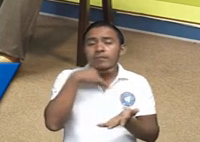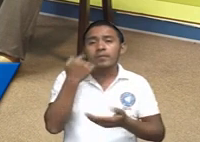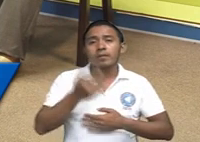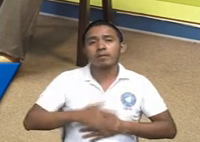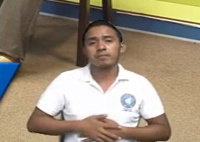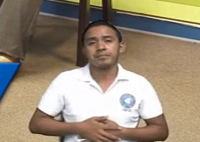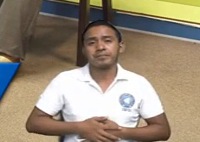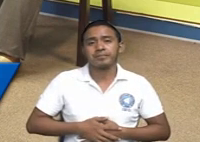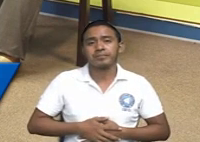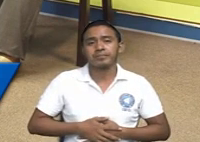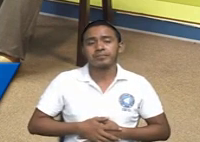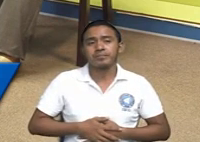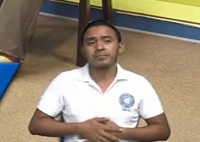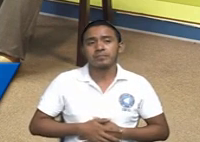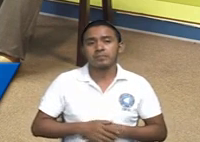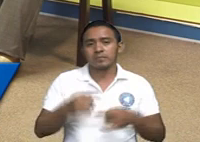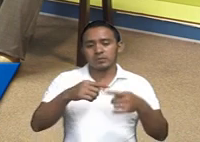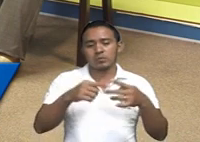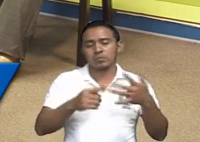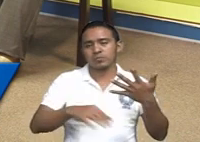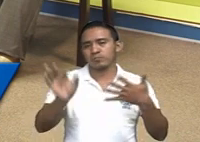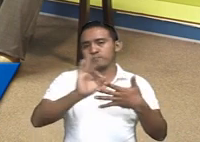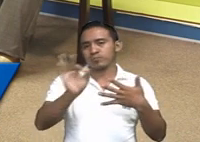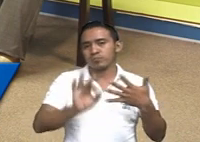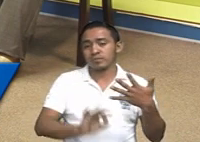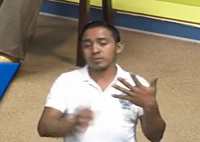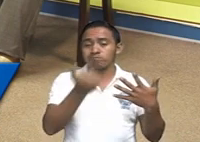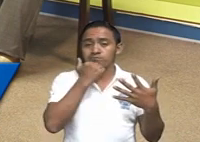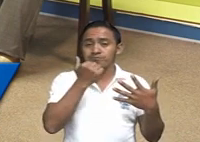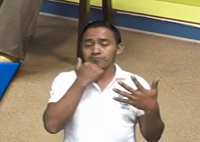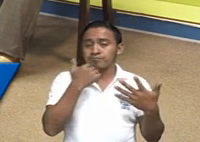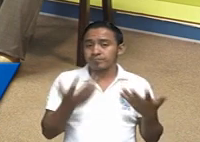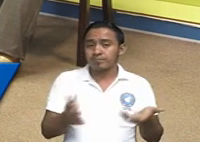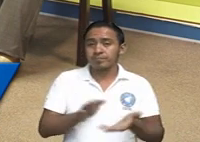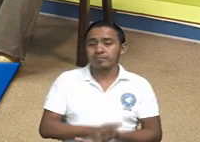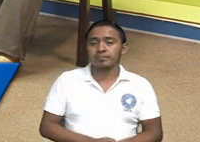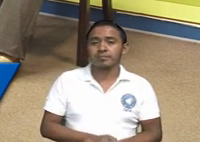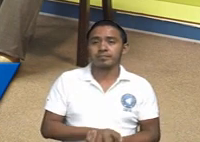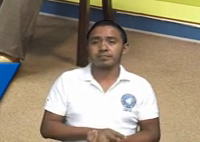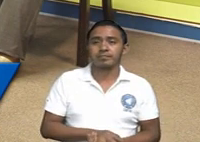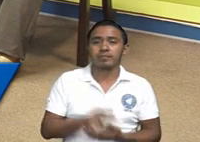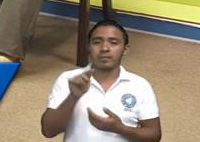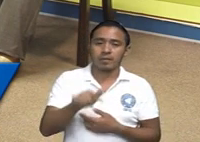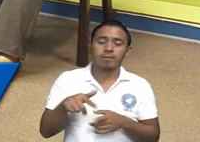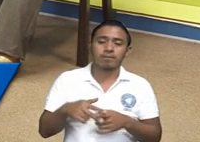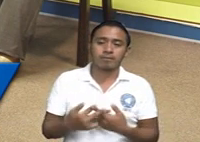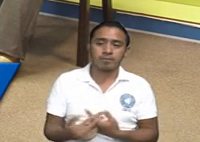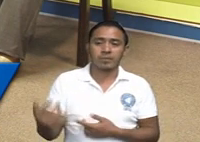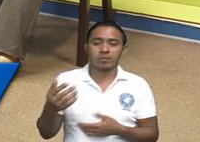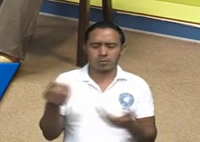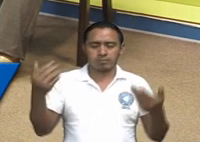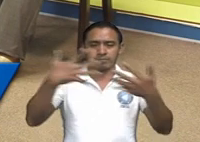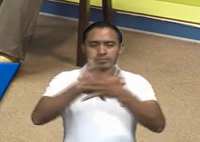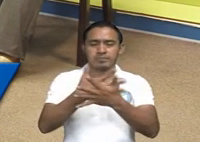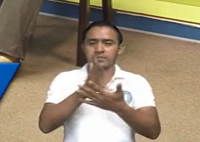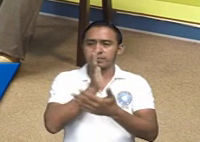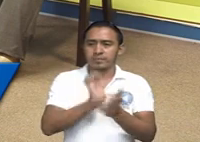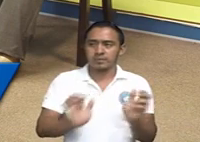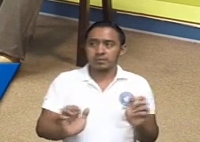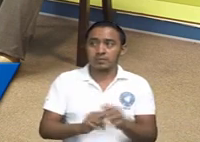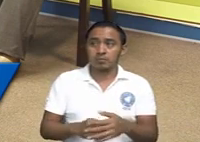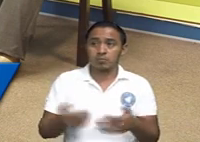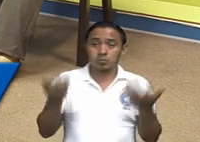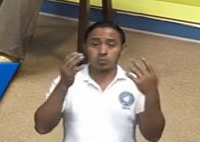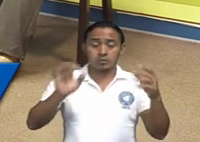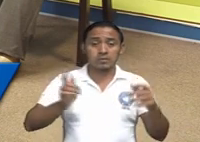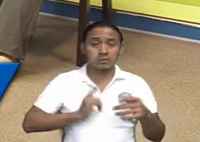decimos de un montón de formas, ¿verdad? Y ahí comenzamos a confundir al niño. Las cosas tienen un